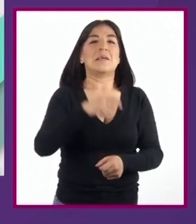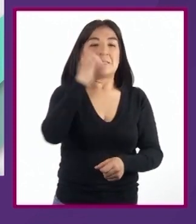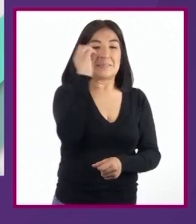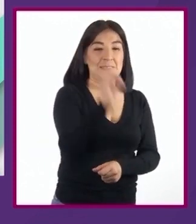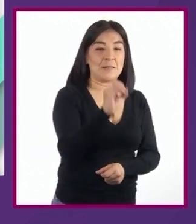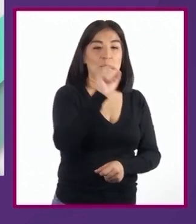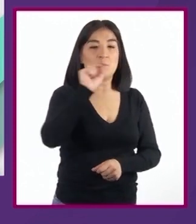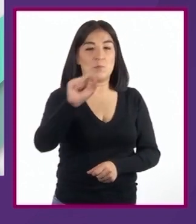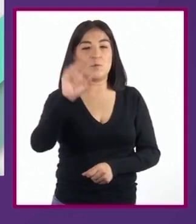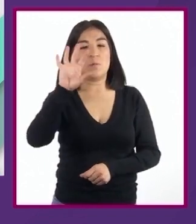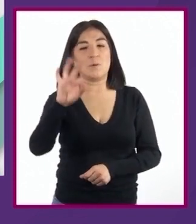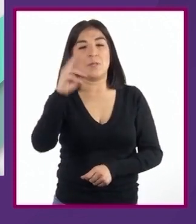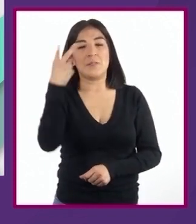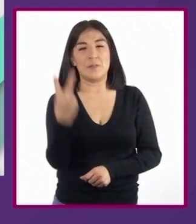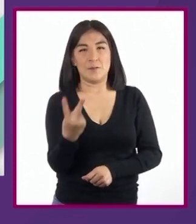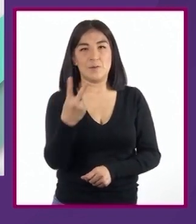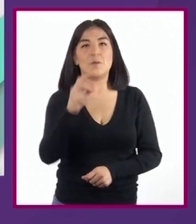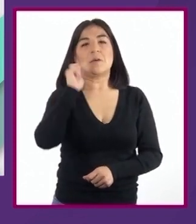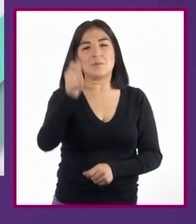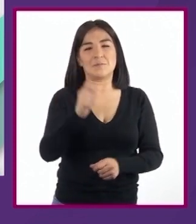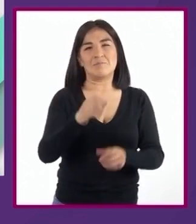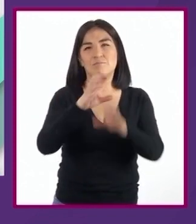0.42 de las camionetas de carga,